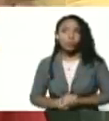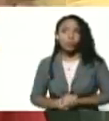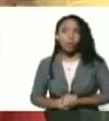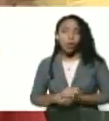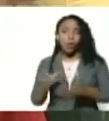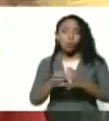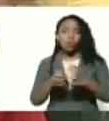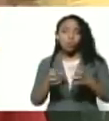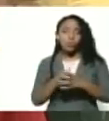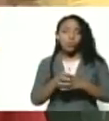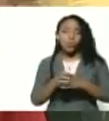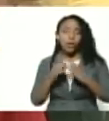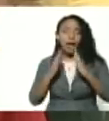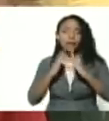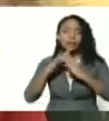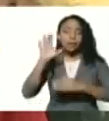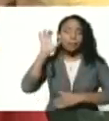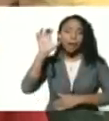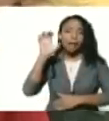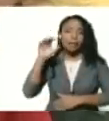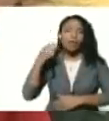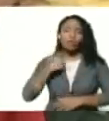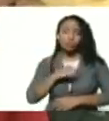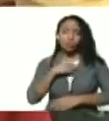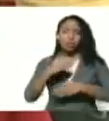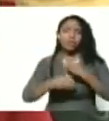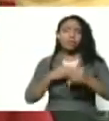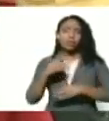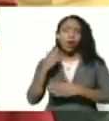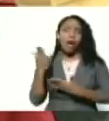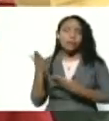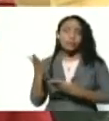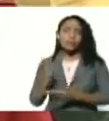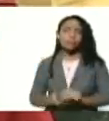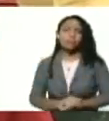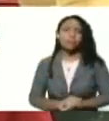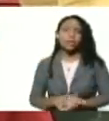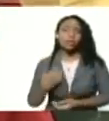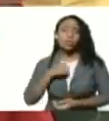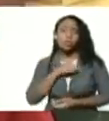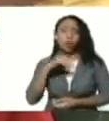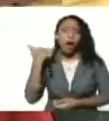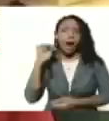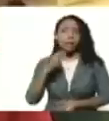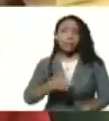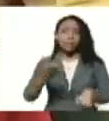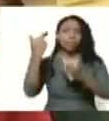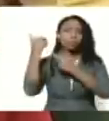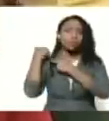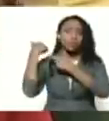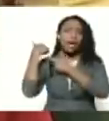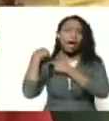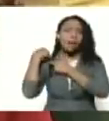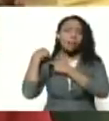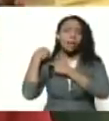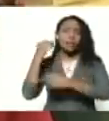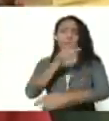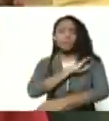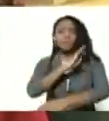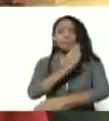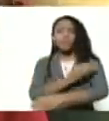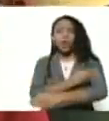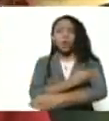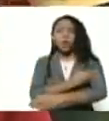de Hogares de la Patria, nos hemos convertido en eso, presidente. Tenemos la responsabilidad de